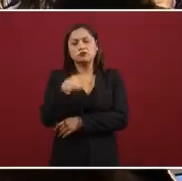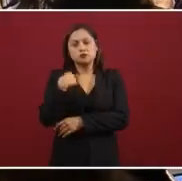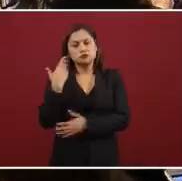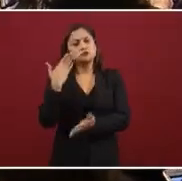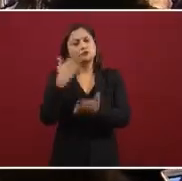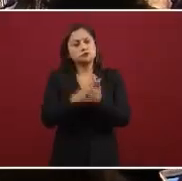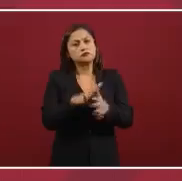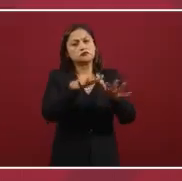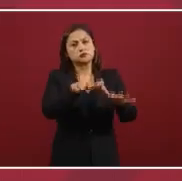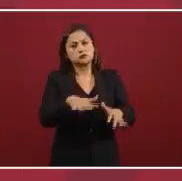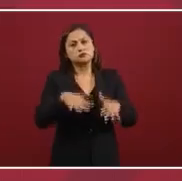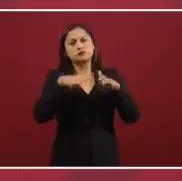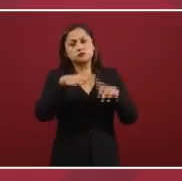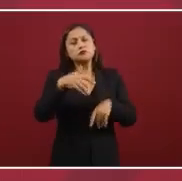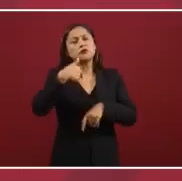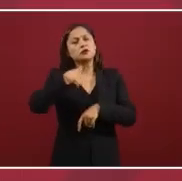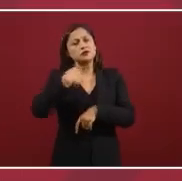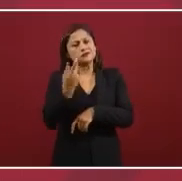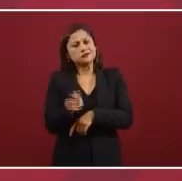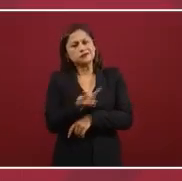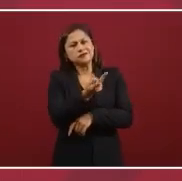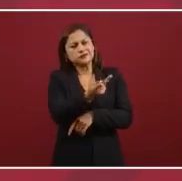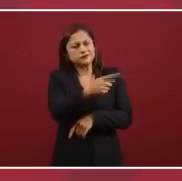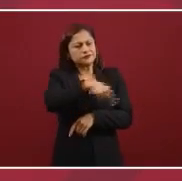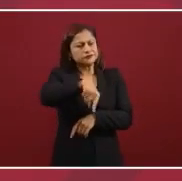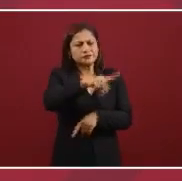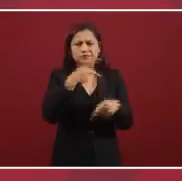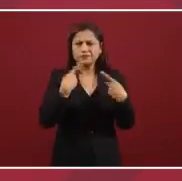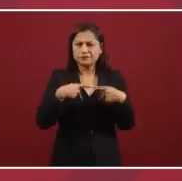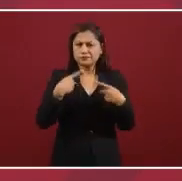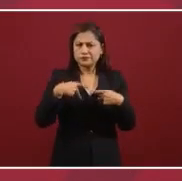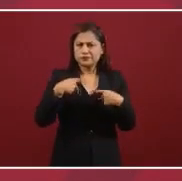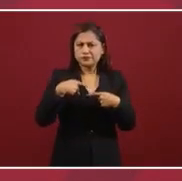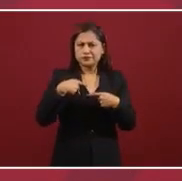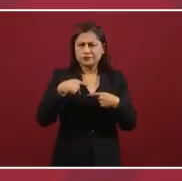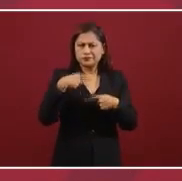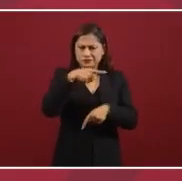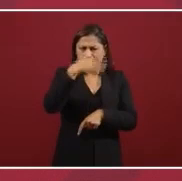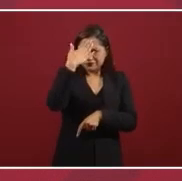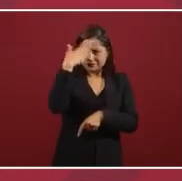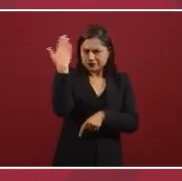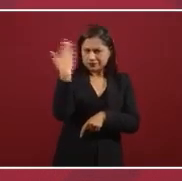les pregunté a los ciudadanos si sabían de ese fondo